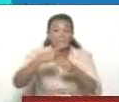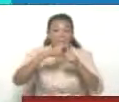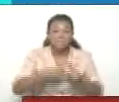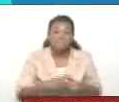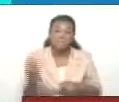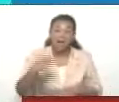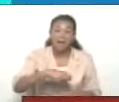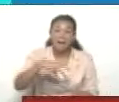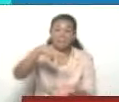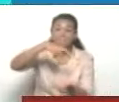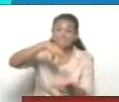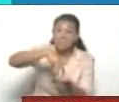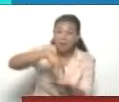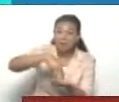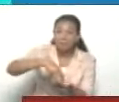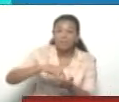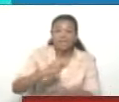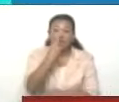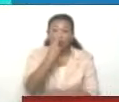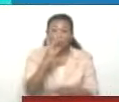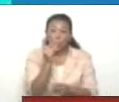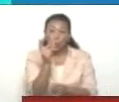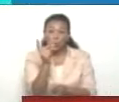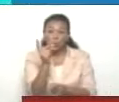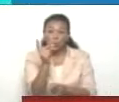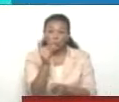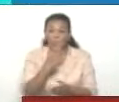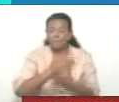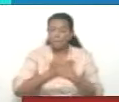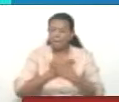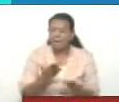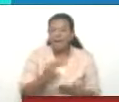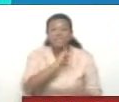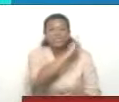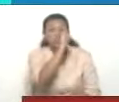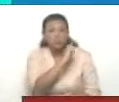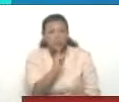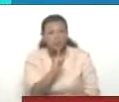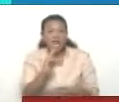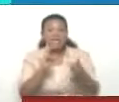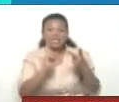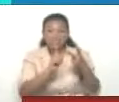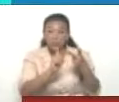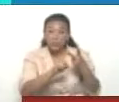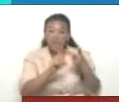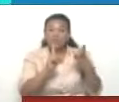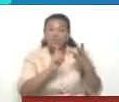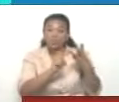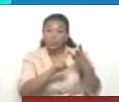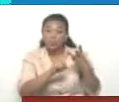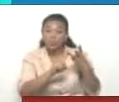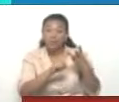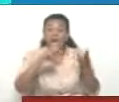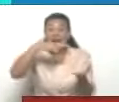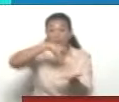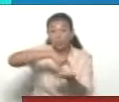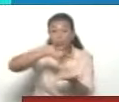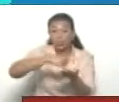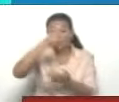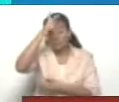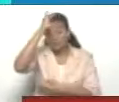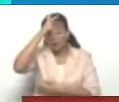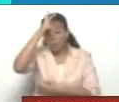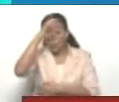Arrancandito. El segundo estado, mi amado estado Zulia. Tercer lugar, Carabobo,